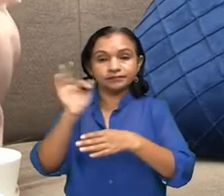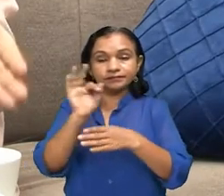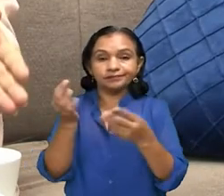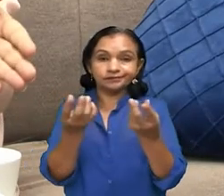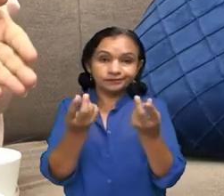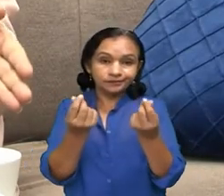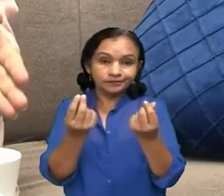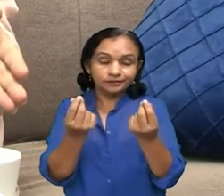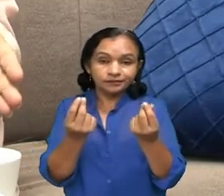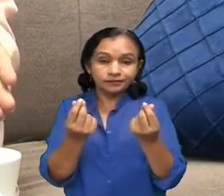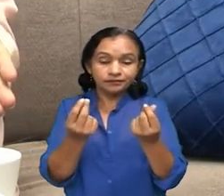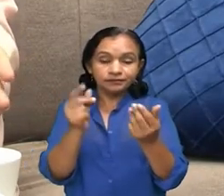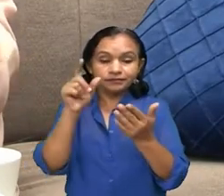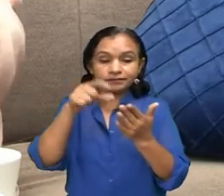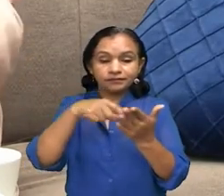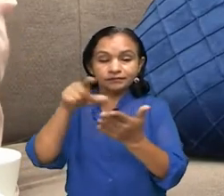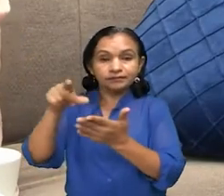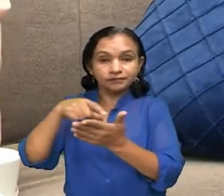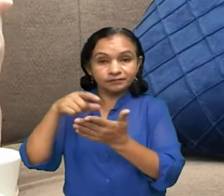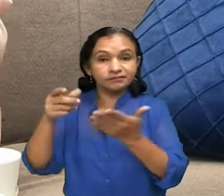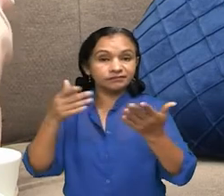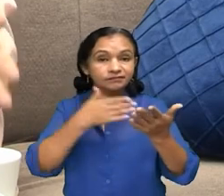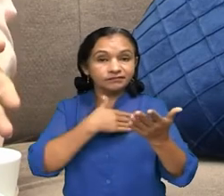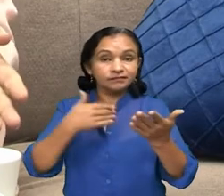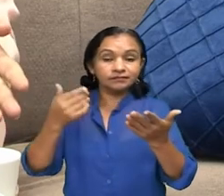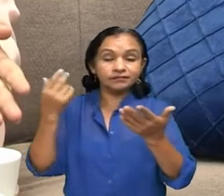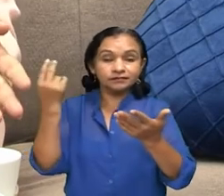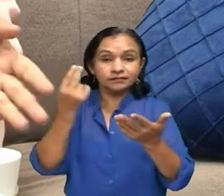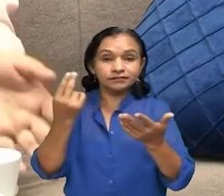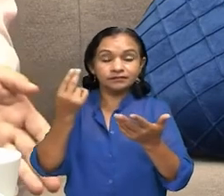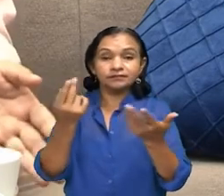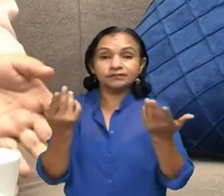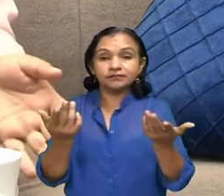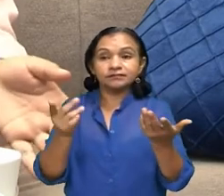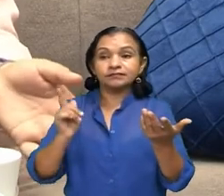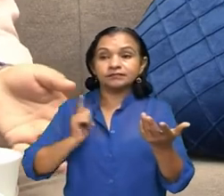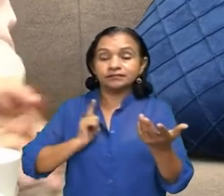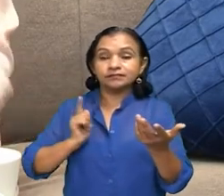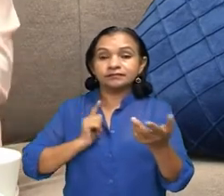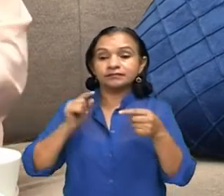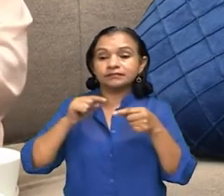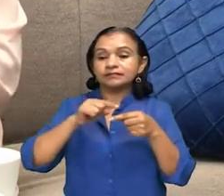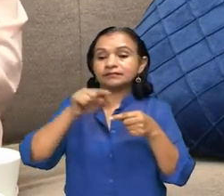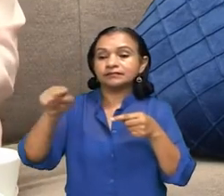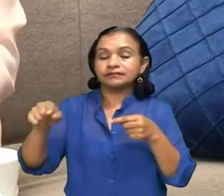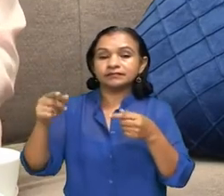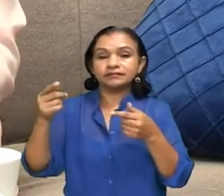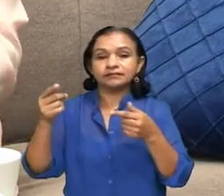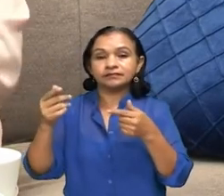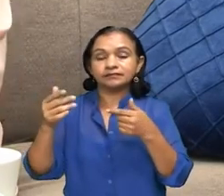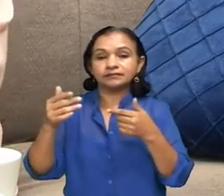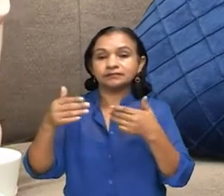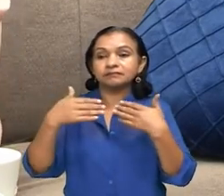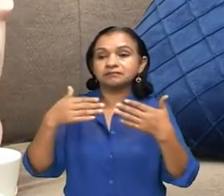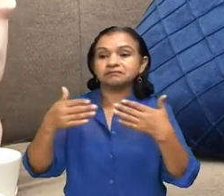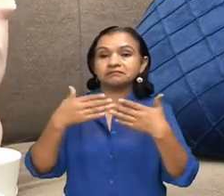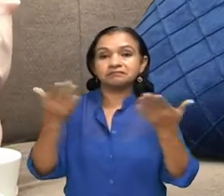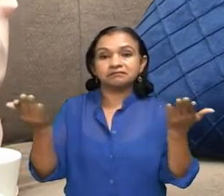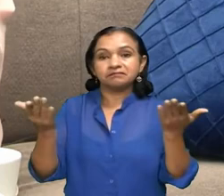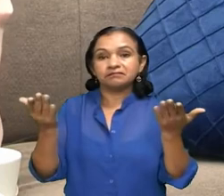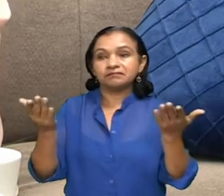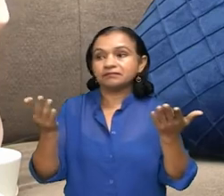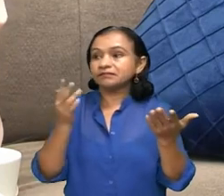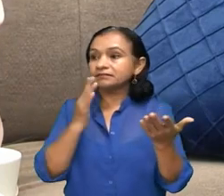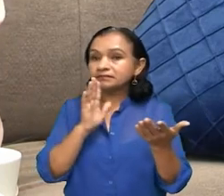es las finanzas electrónicas y todas las tecnologías financieras están a la vuelta de la esquina, están aquí nomás en Panamá, donde ya no